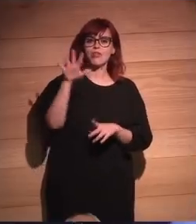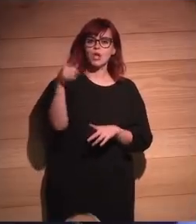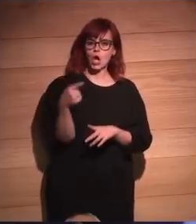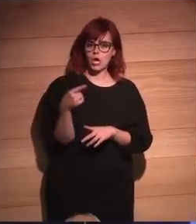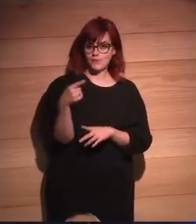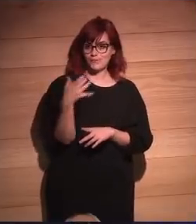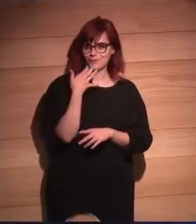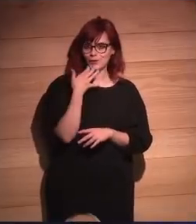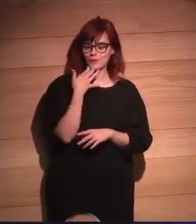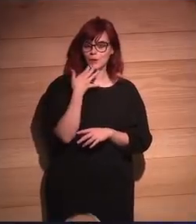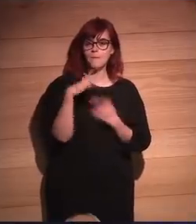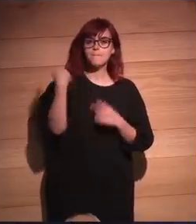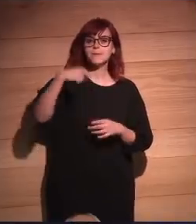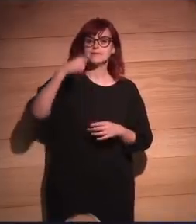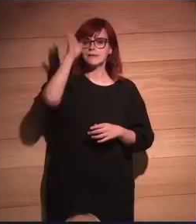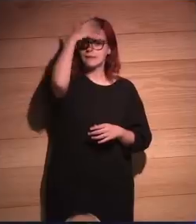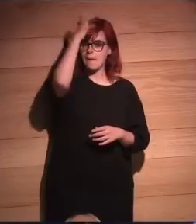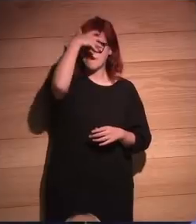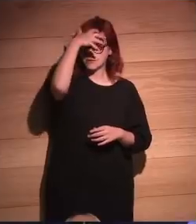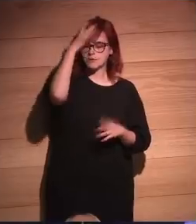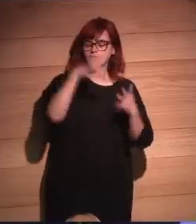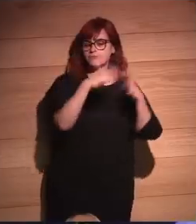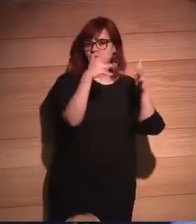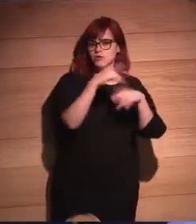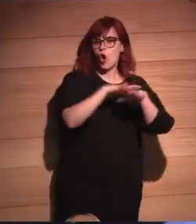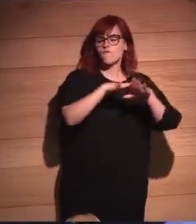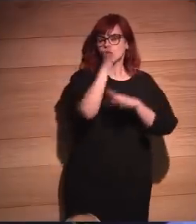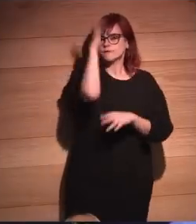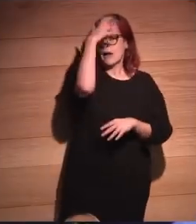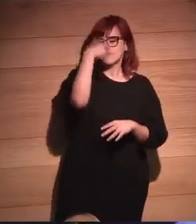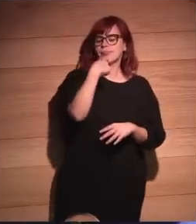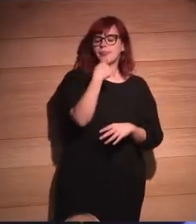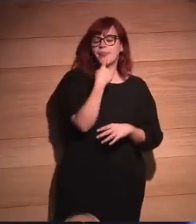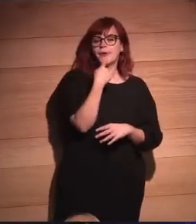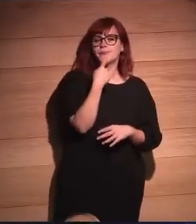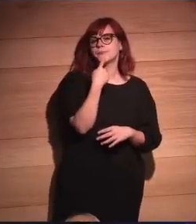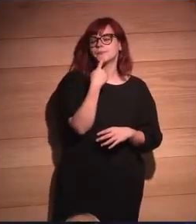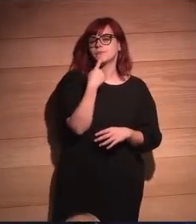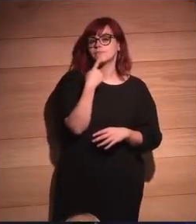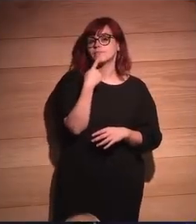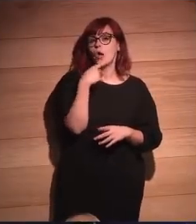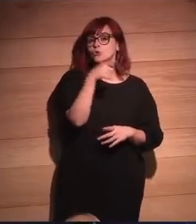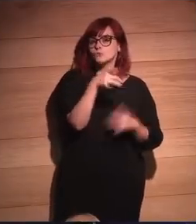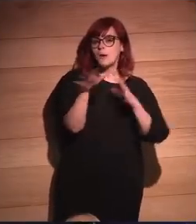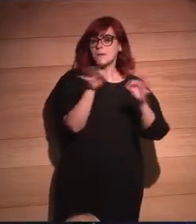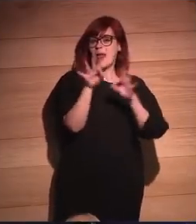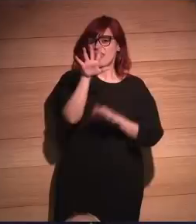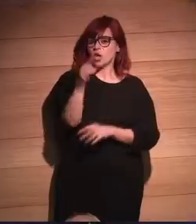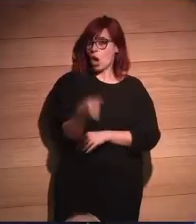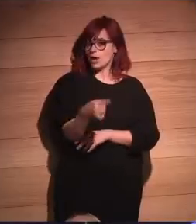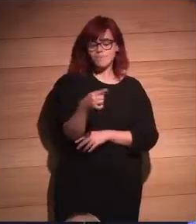5G, es el presidente Trump, la administración Trump, le dice, oiga, no compre usted, no permita, no instale usted para el